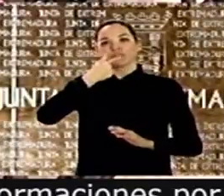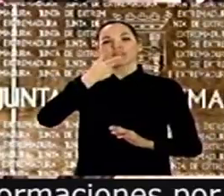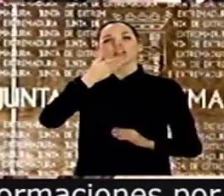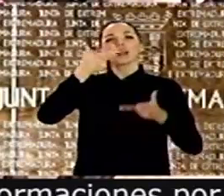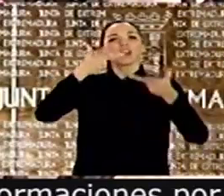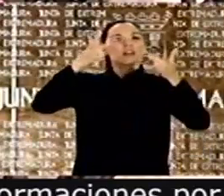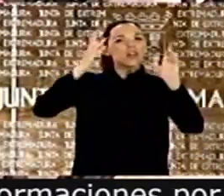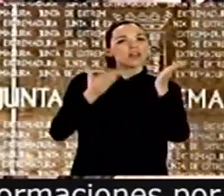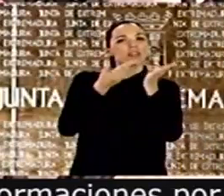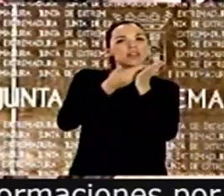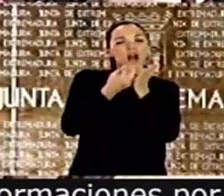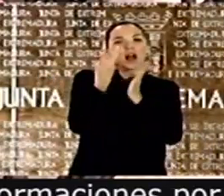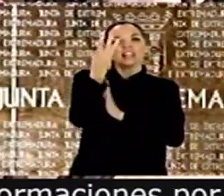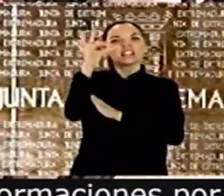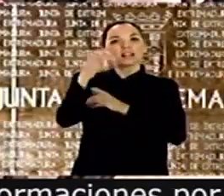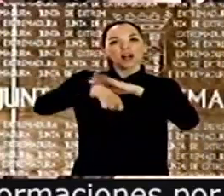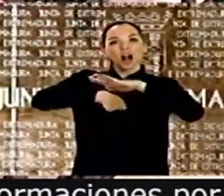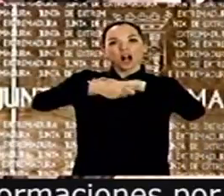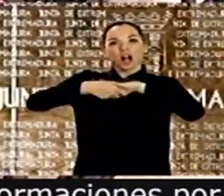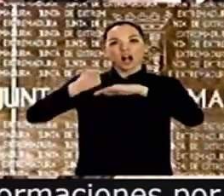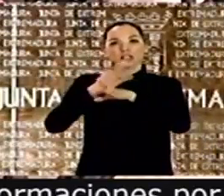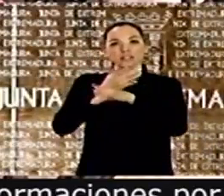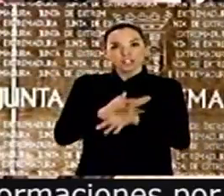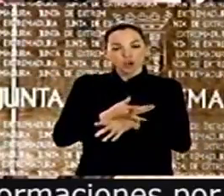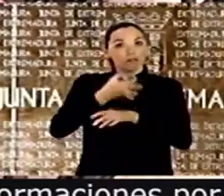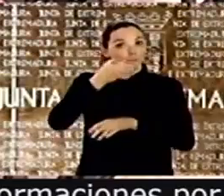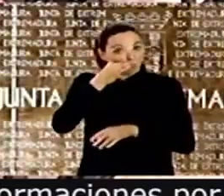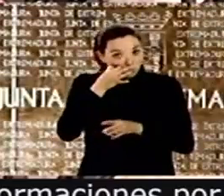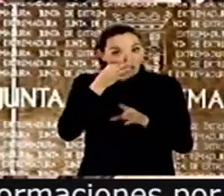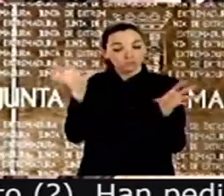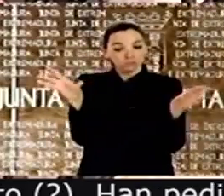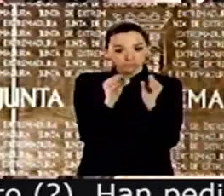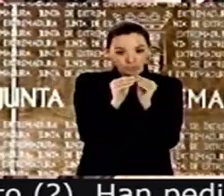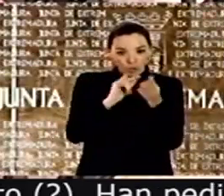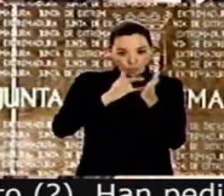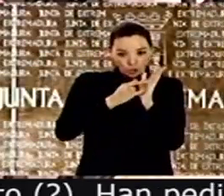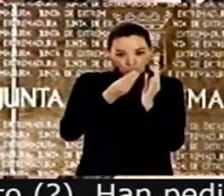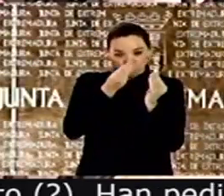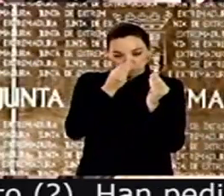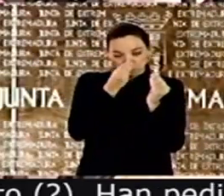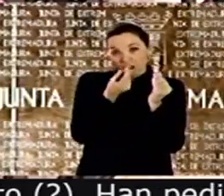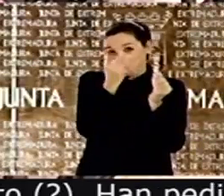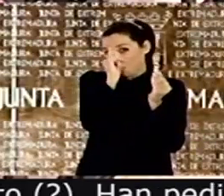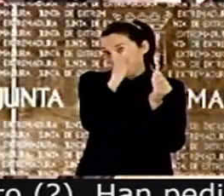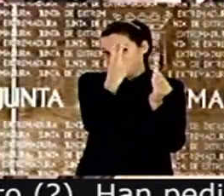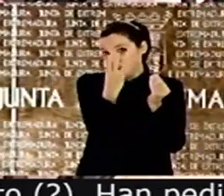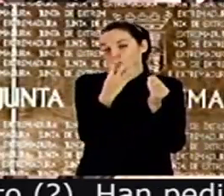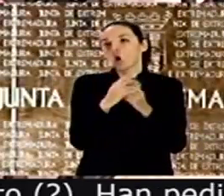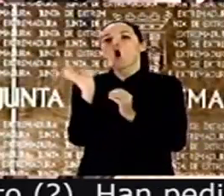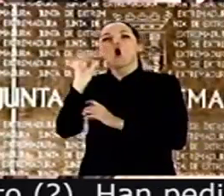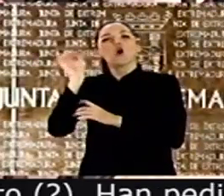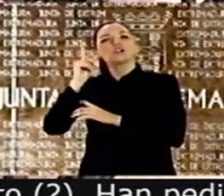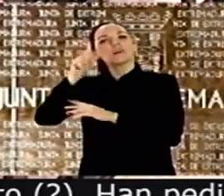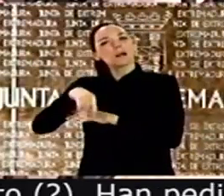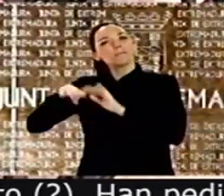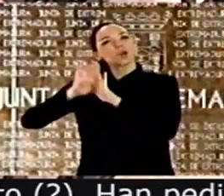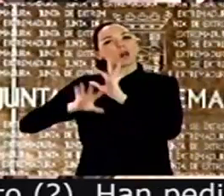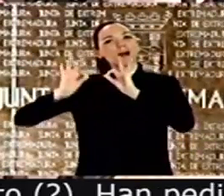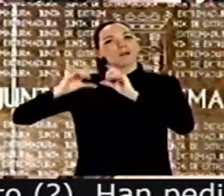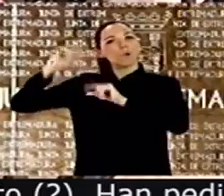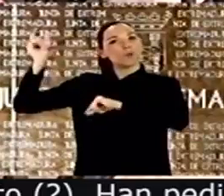licencias para más de 30 casinos cuando hay solo 4 proyectados, y también, por ejemplo, ha habido críticas en un programa de Movistar en el que decían que era